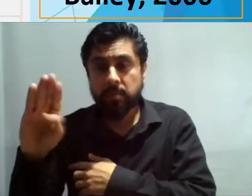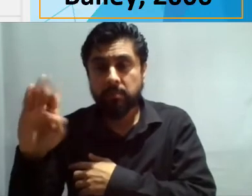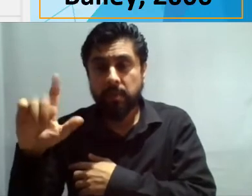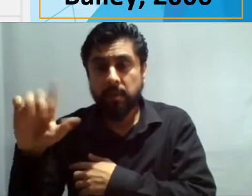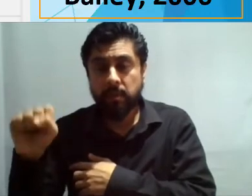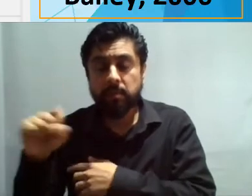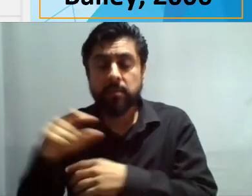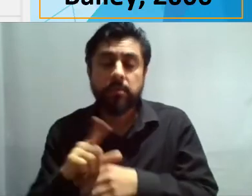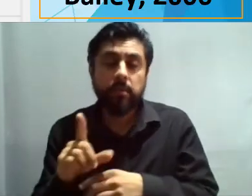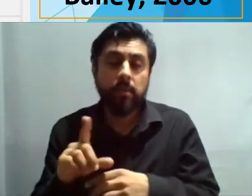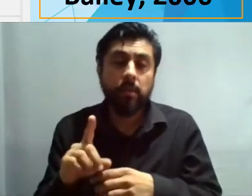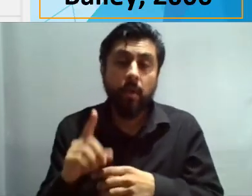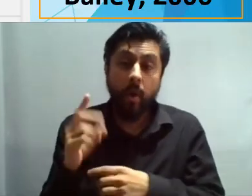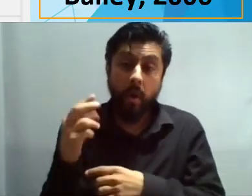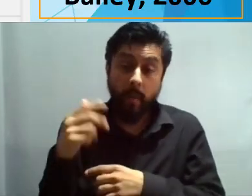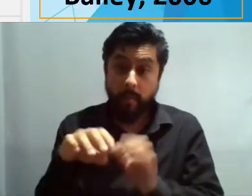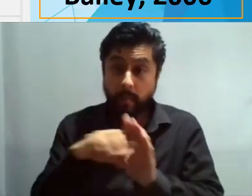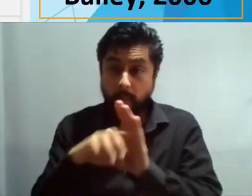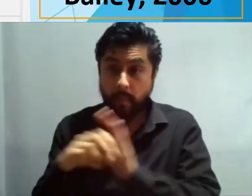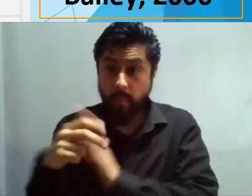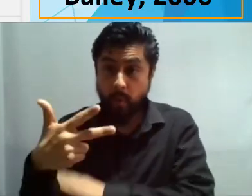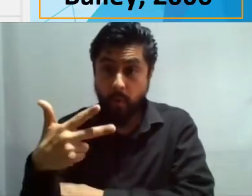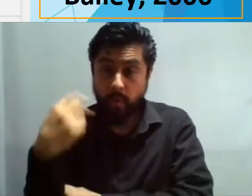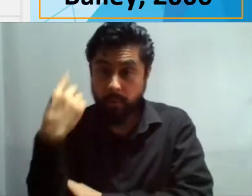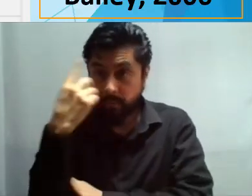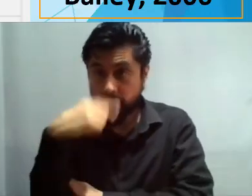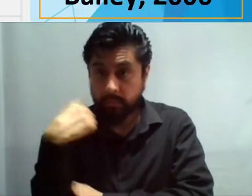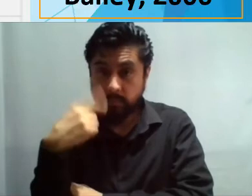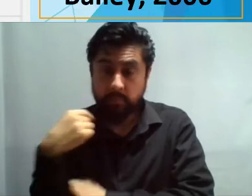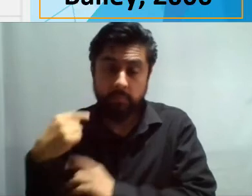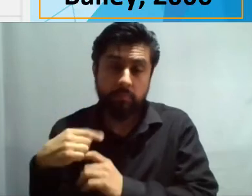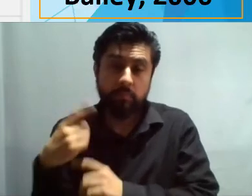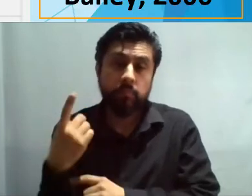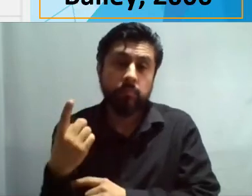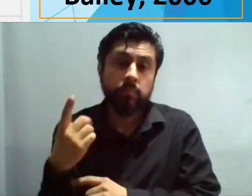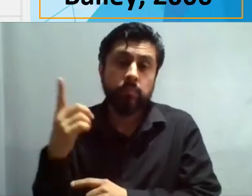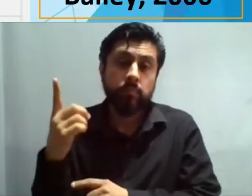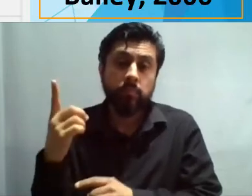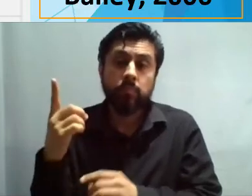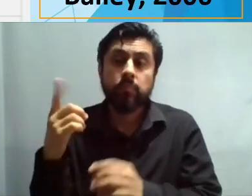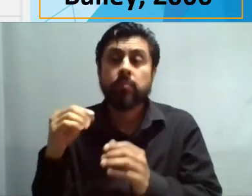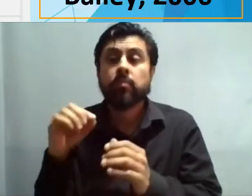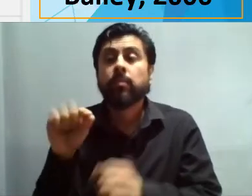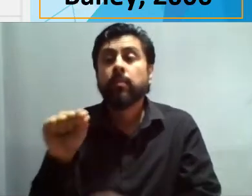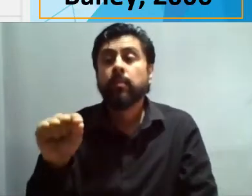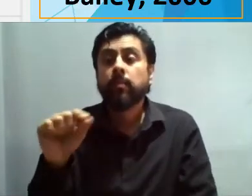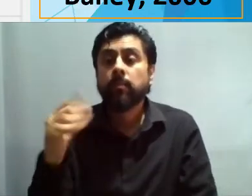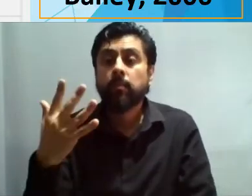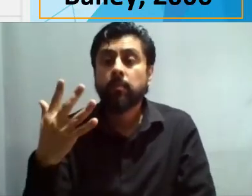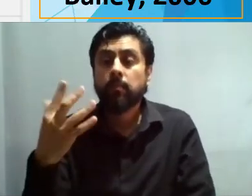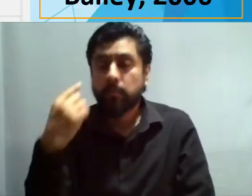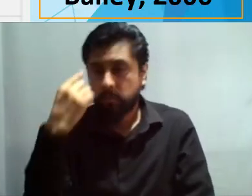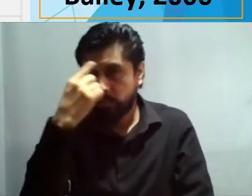y de 8 horas permitidas originalmente, ahora tengo nada más 1.5 horas. Podríamos decir, bueno, ¿qué